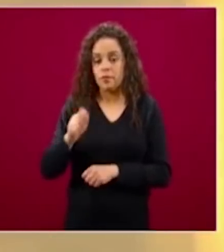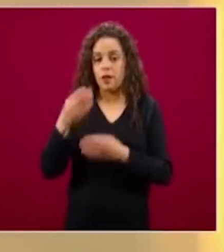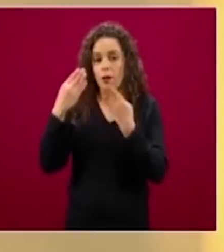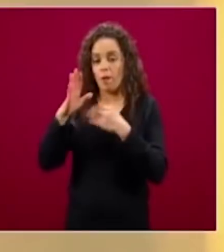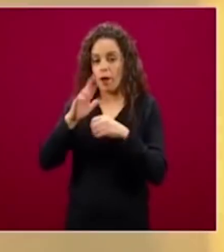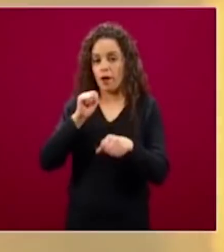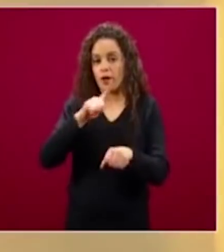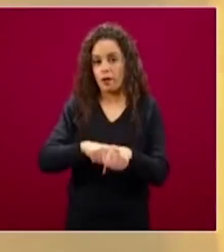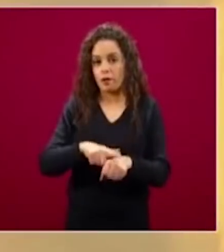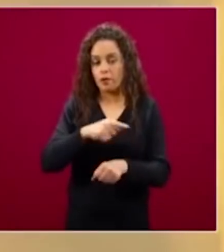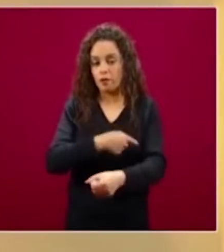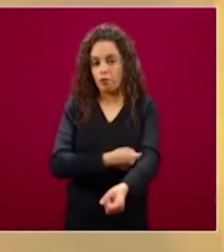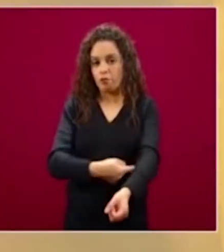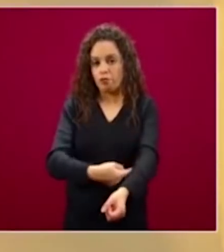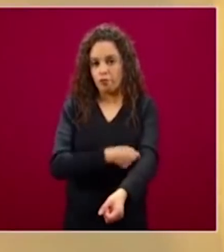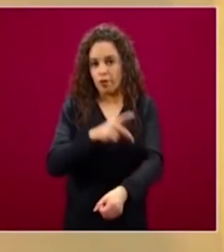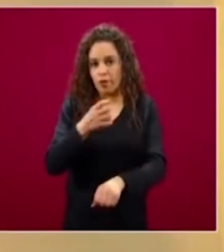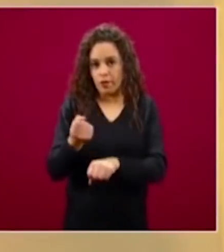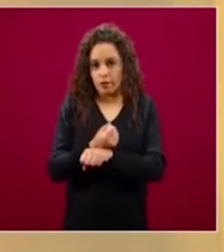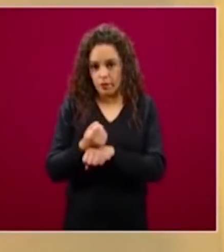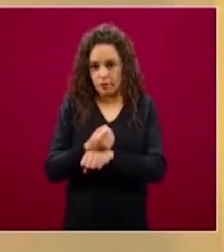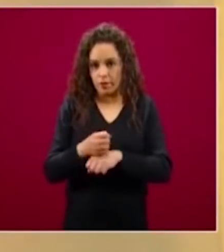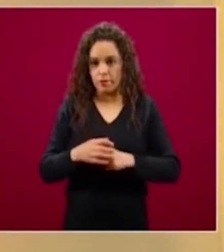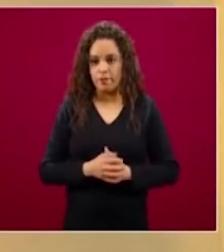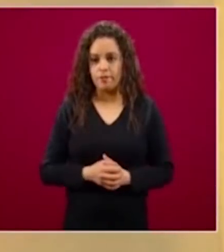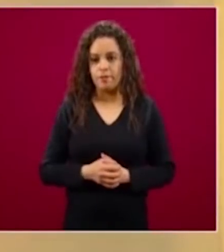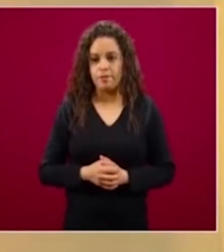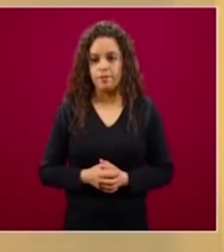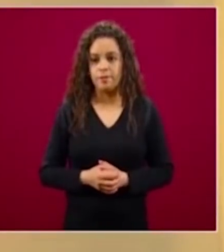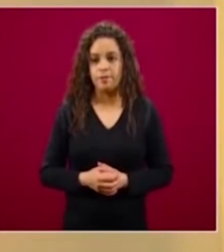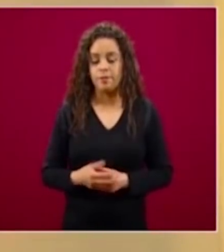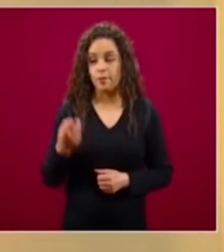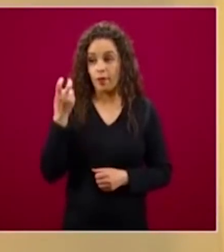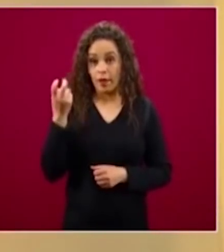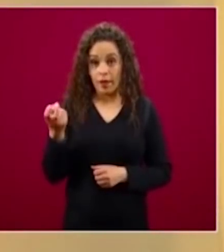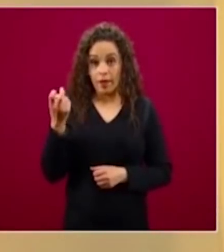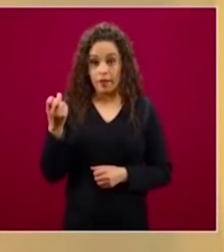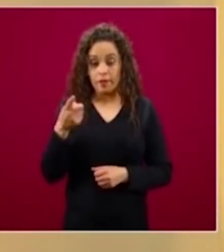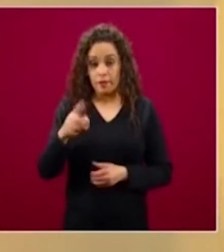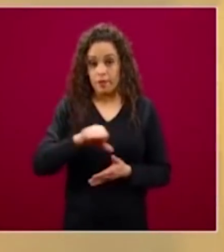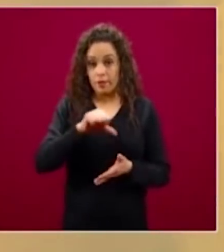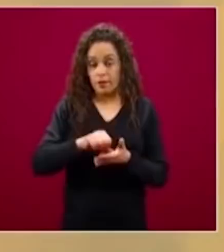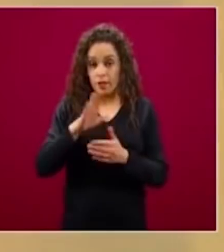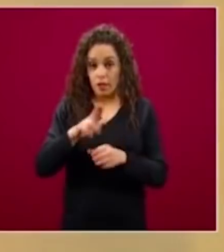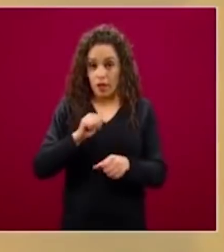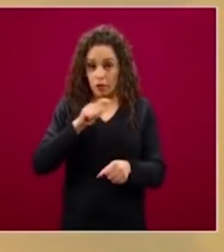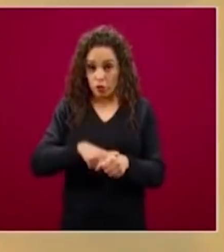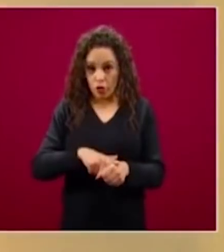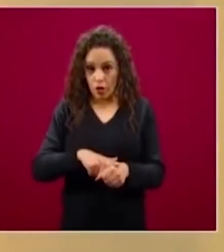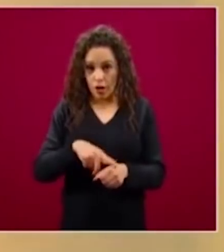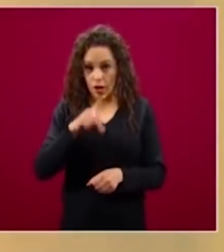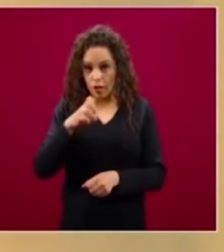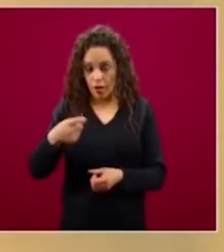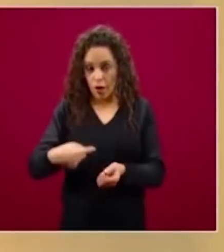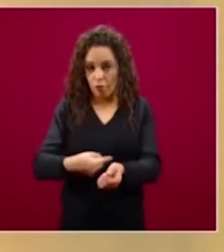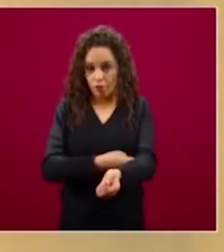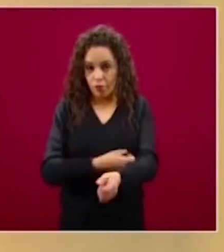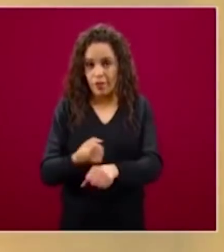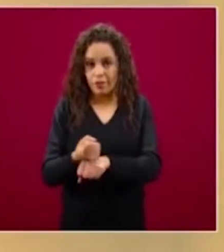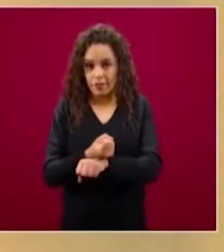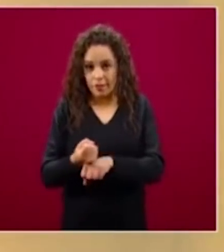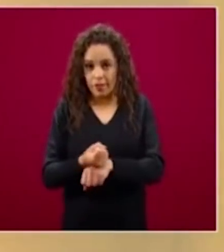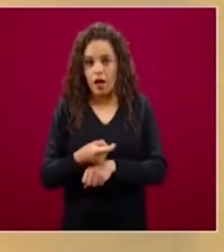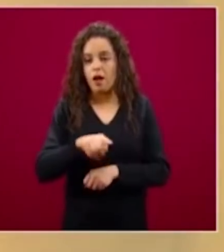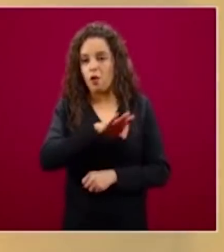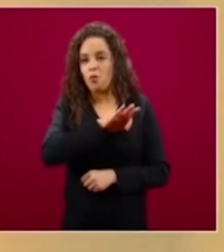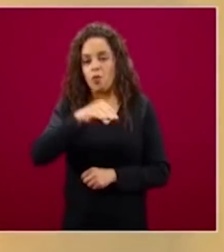la existencia diaria de componentes sanguíneos. Y de esta manera, en el Centro Nacional de la Transfusión Sanguínea, podemos saber